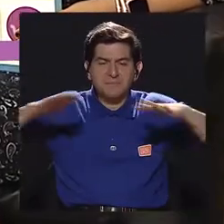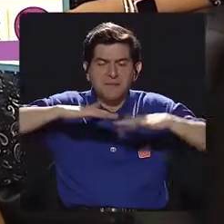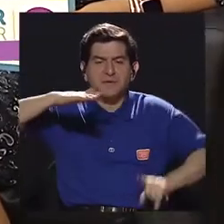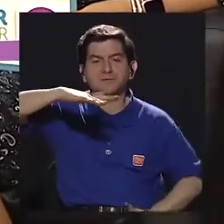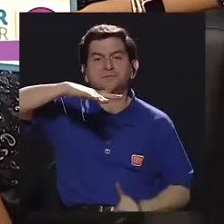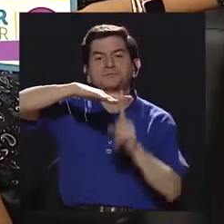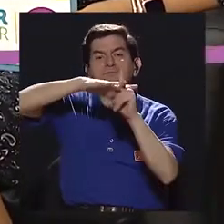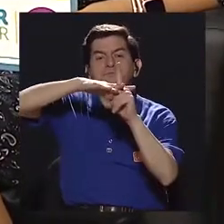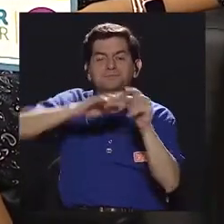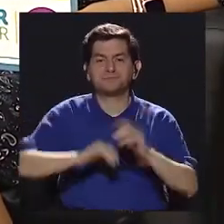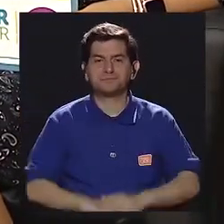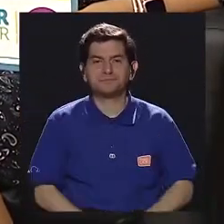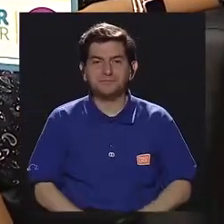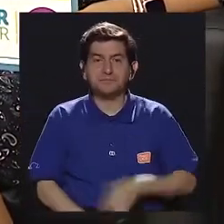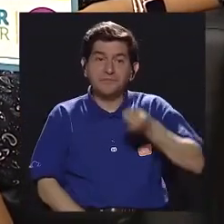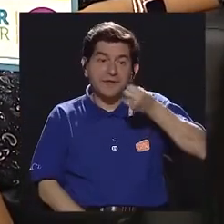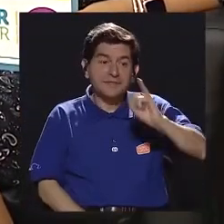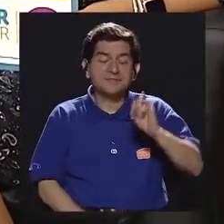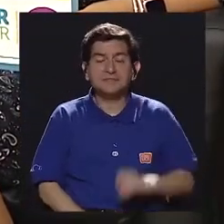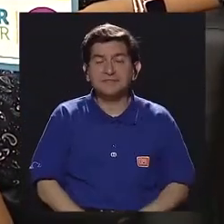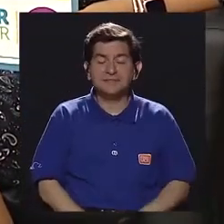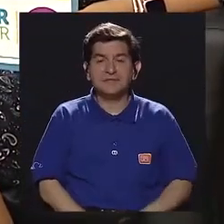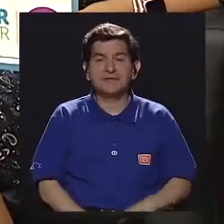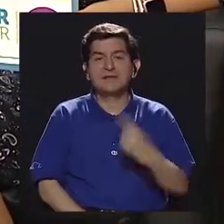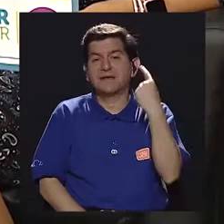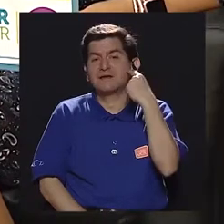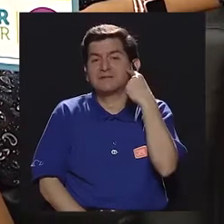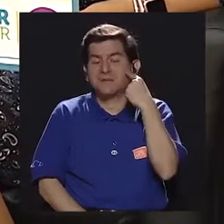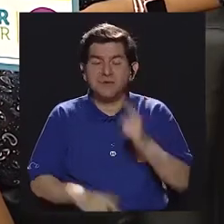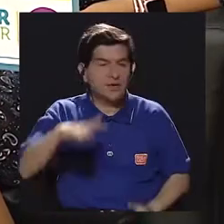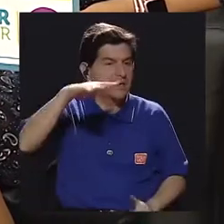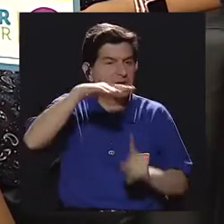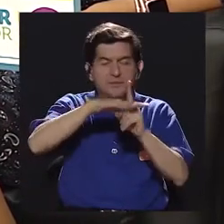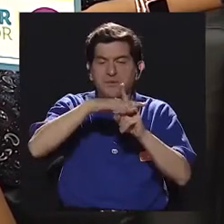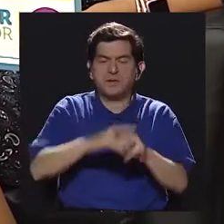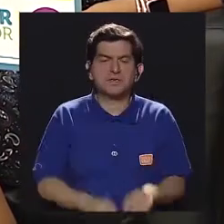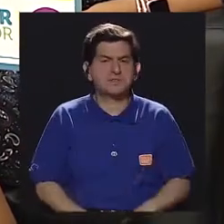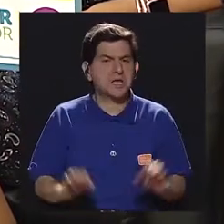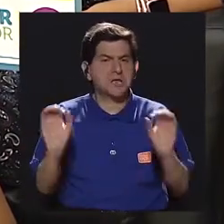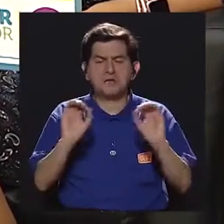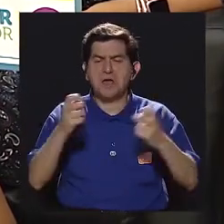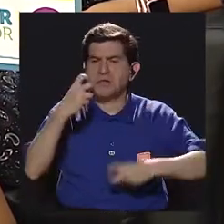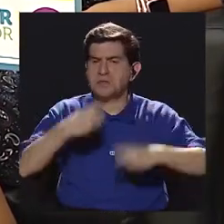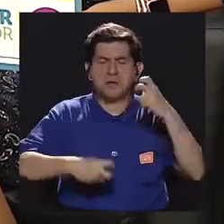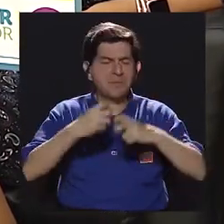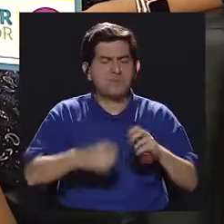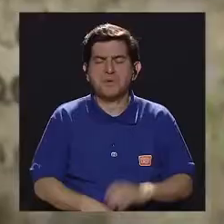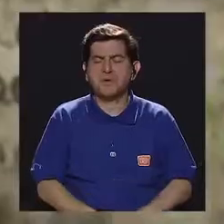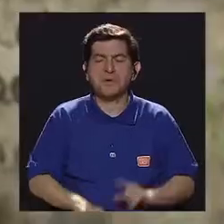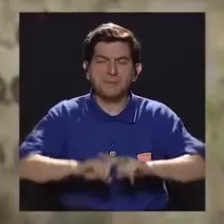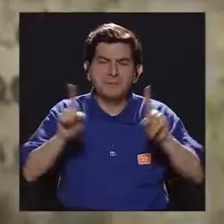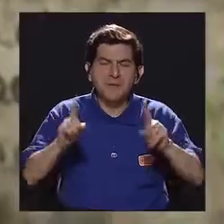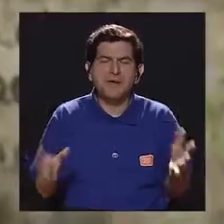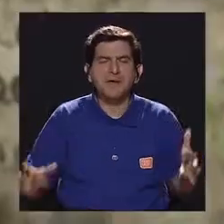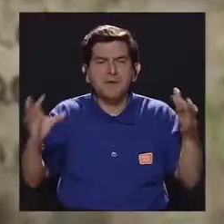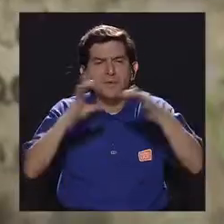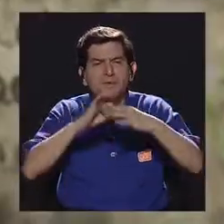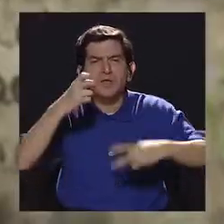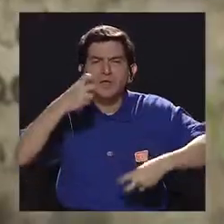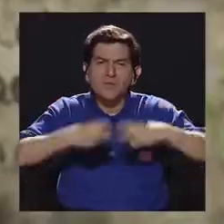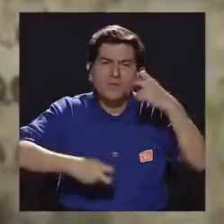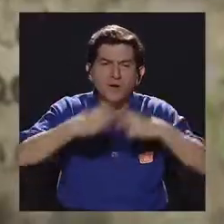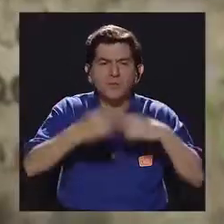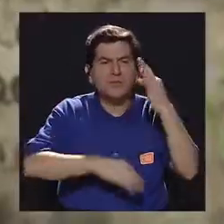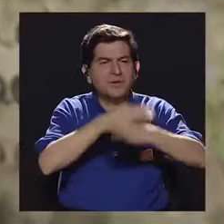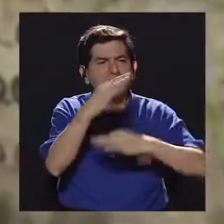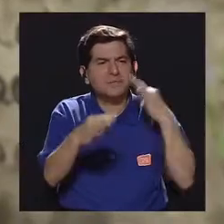para que eso salga. ¿Okay? Si la muela no sale, probablemente no va a generar ningún problema clínico, pero puede estar asociado a